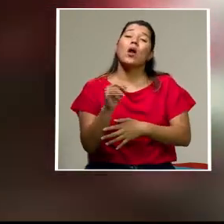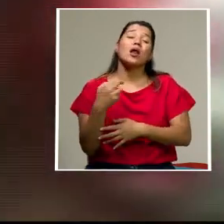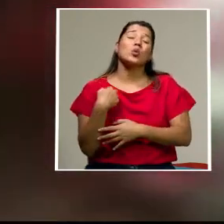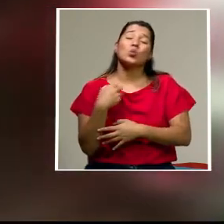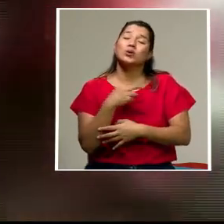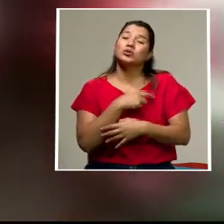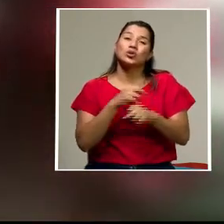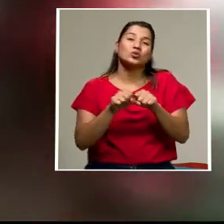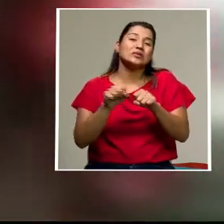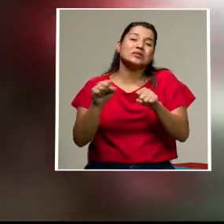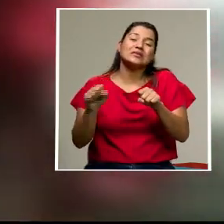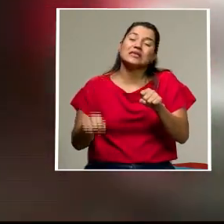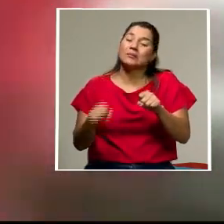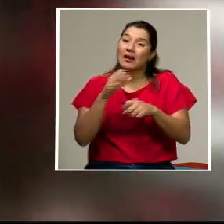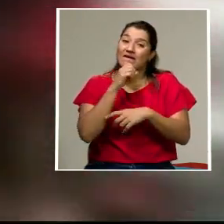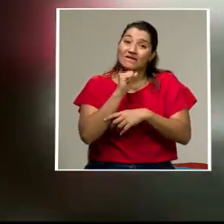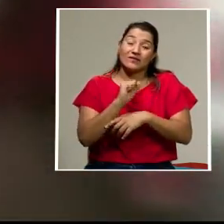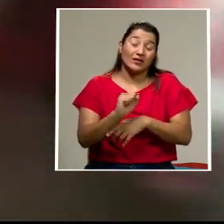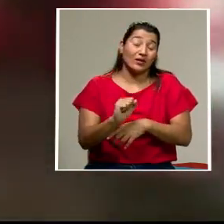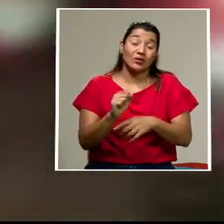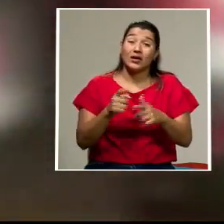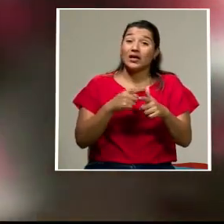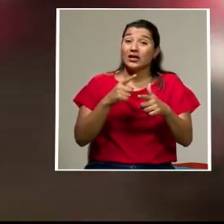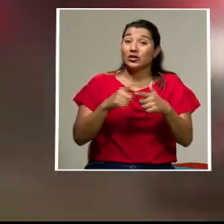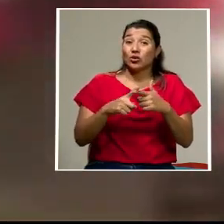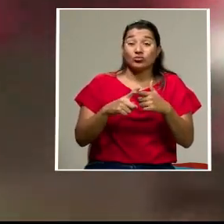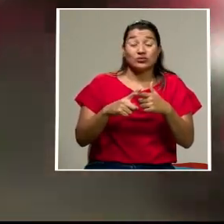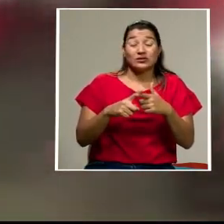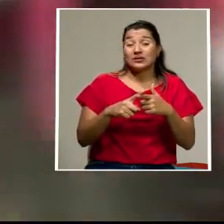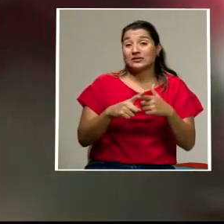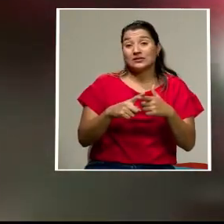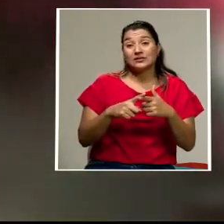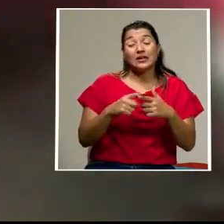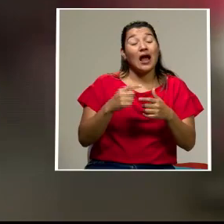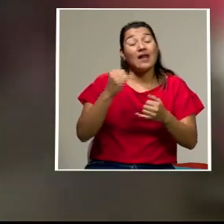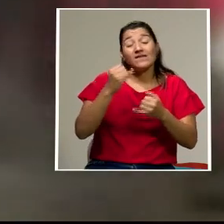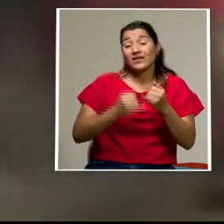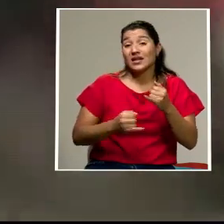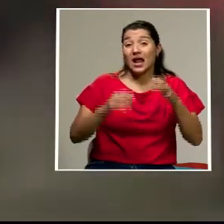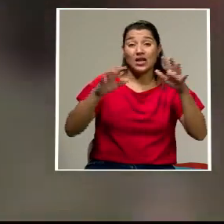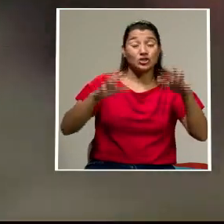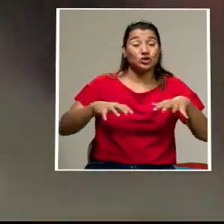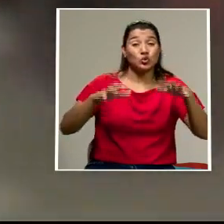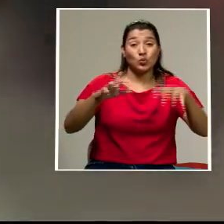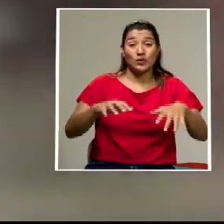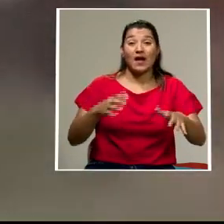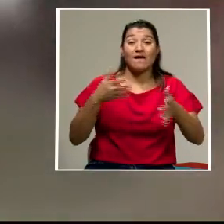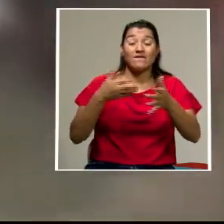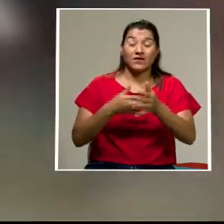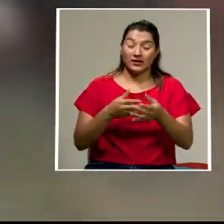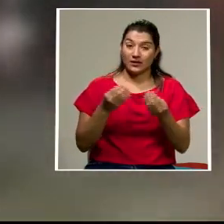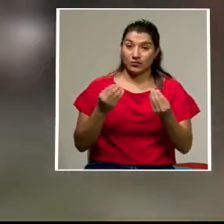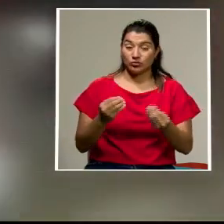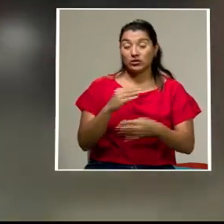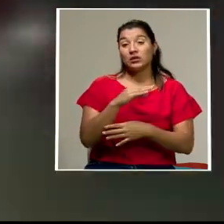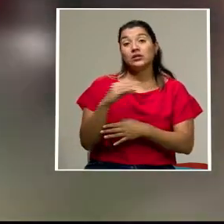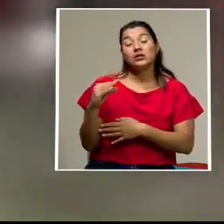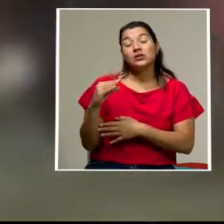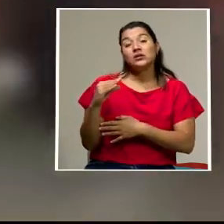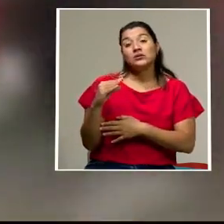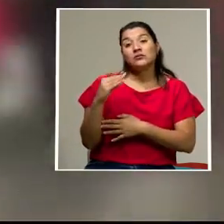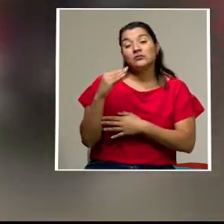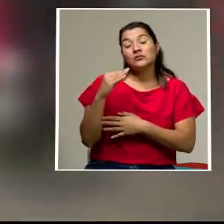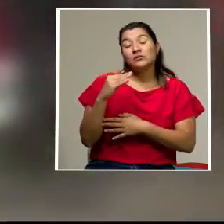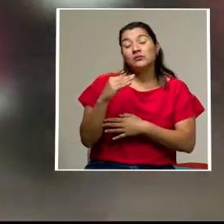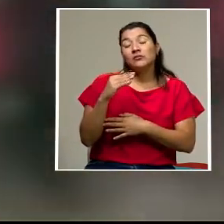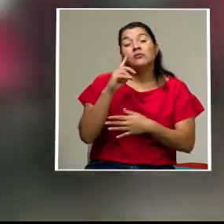mayor, todo eso se acumula y obviamente las lluvias van a terminar afectando gran parte del sistema que existe, y obviamente es producto de las inundaciones